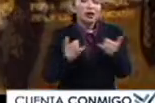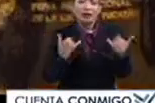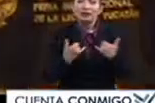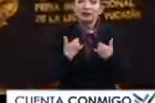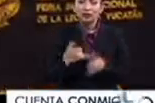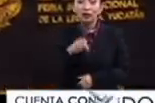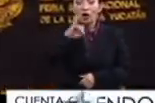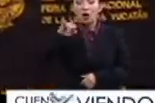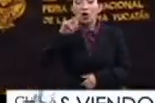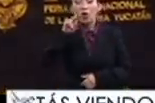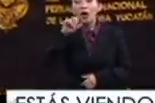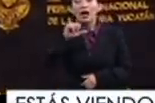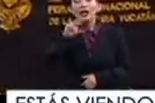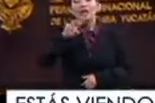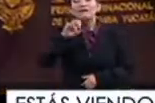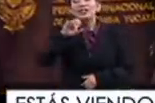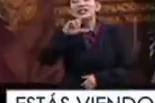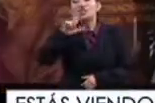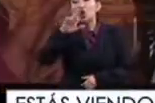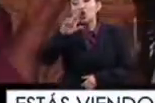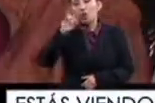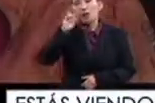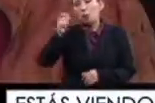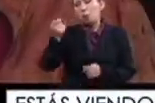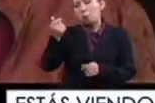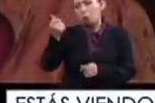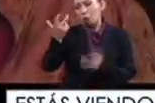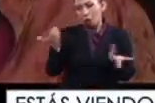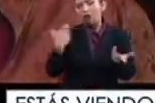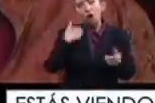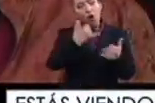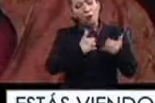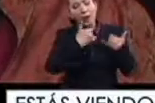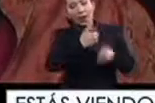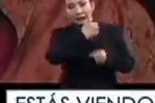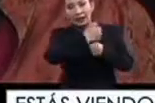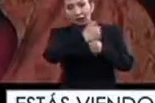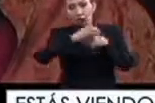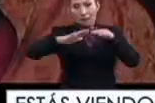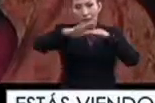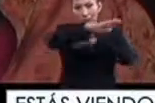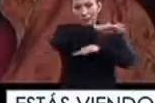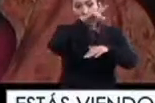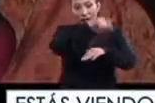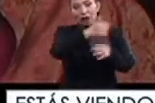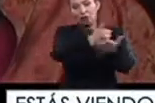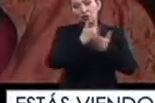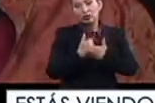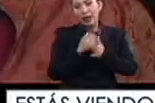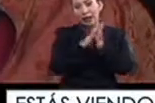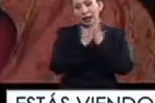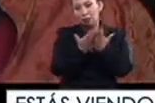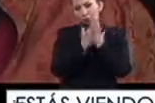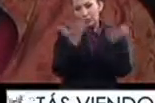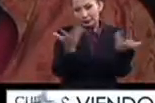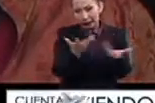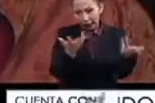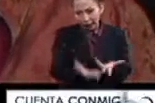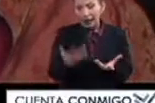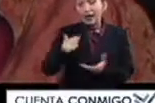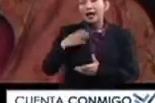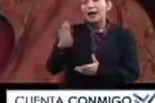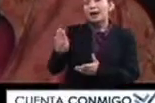Juan jóvenes. Villoro. Juan Villoro, pero a Juan lo veo menos. Me llevo mucho con los chicos de Sexto Piso, porque son mis editores, ¿no? Me llevo mucho